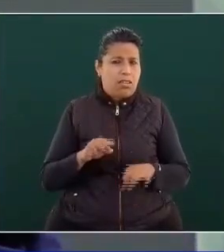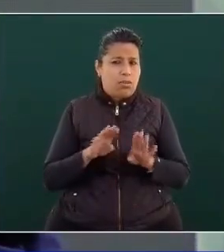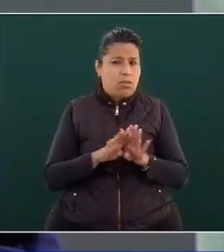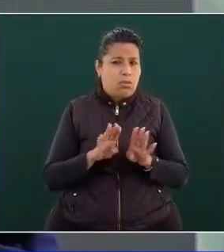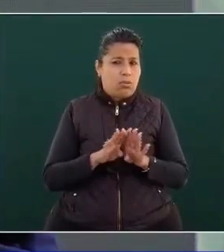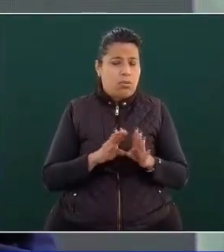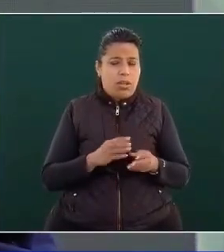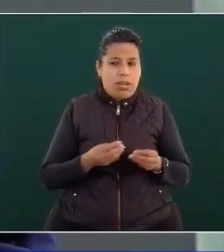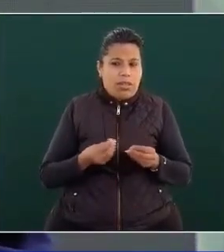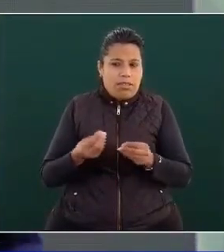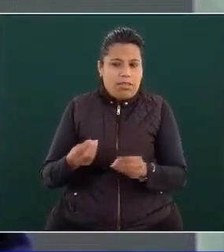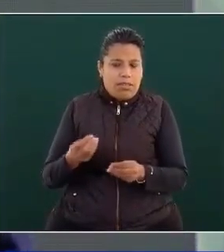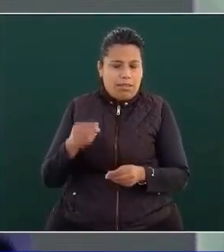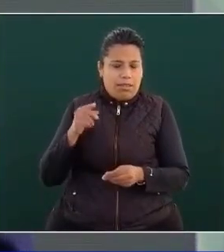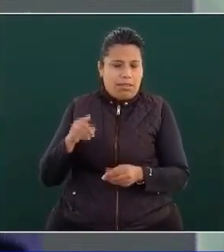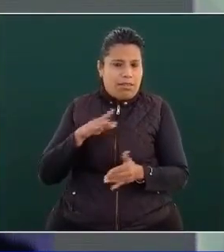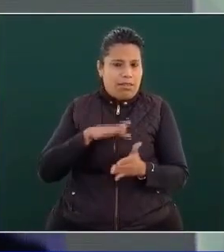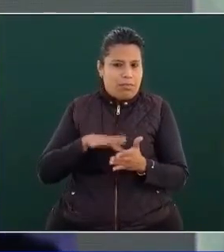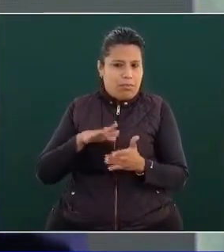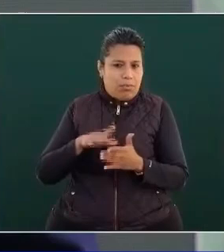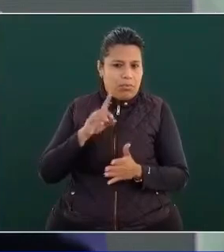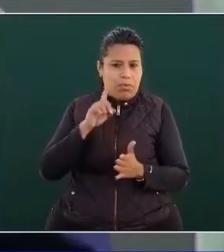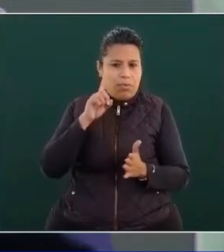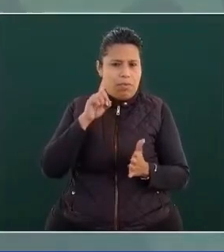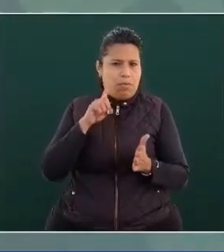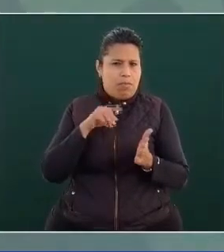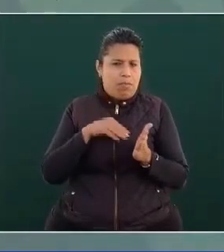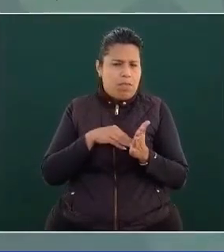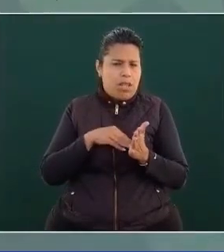remesas por